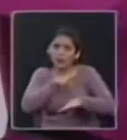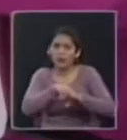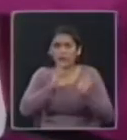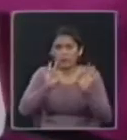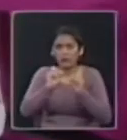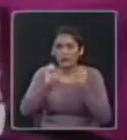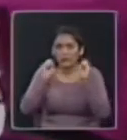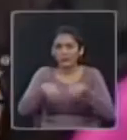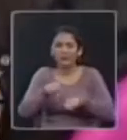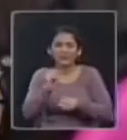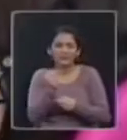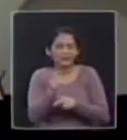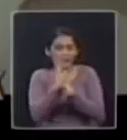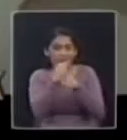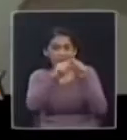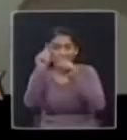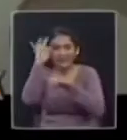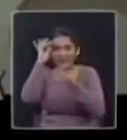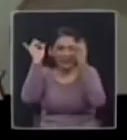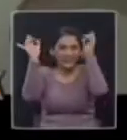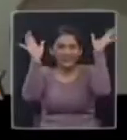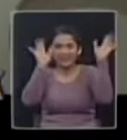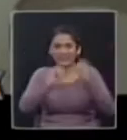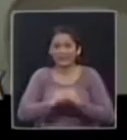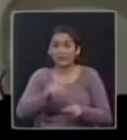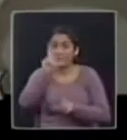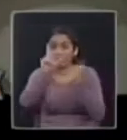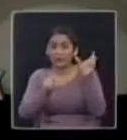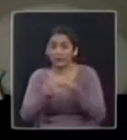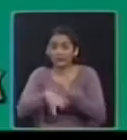Para aquellos emprendedores que poseen un proyecto innovador,